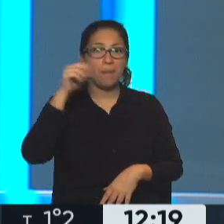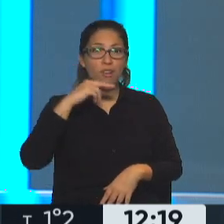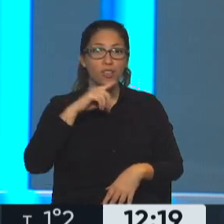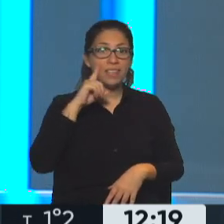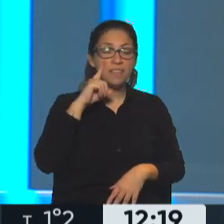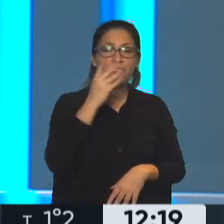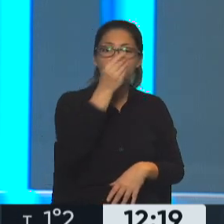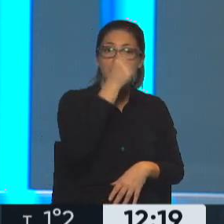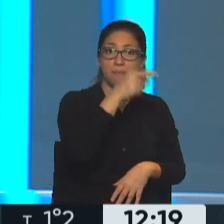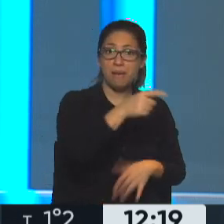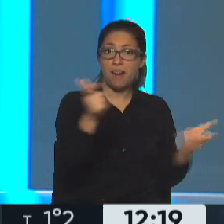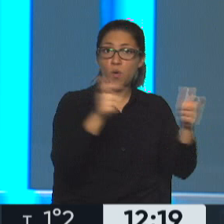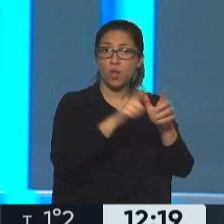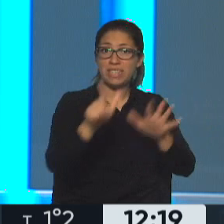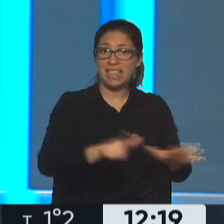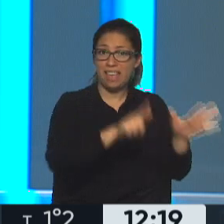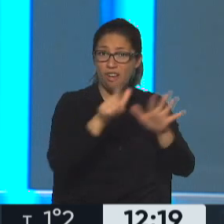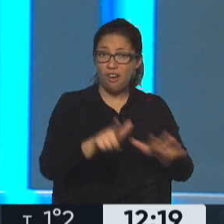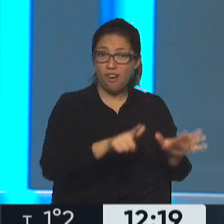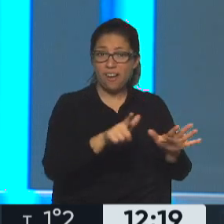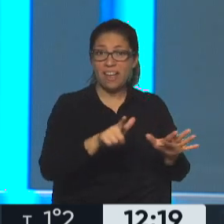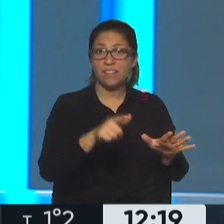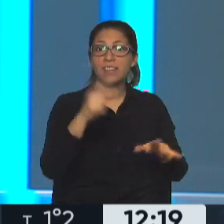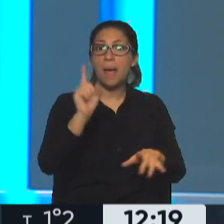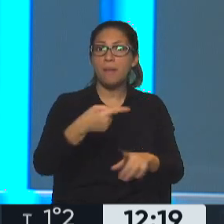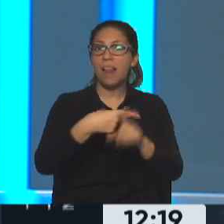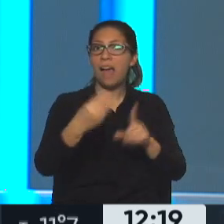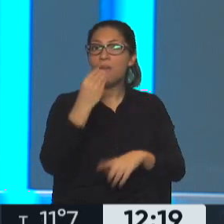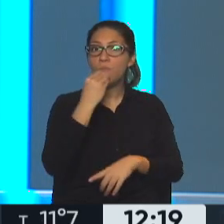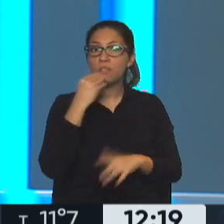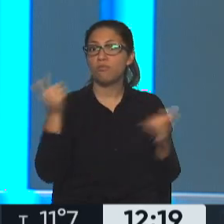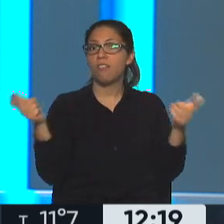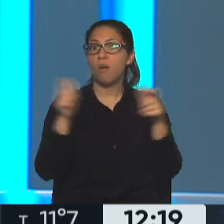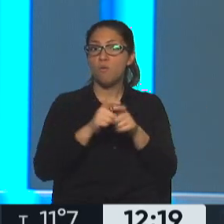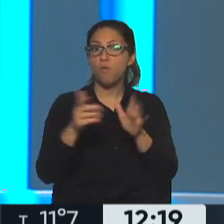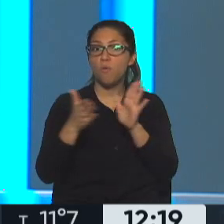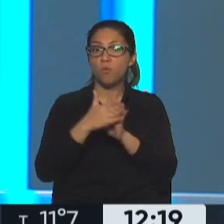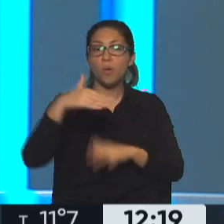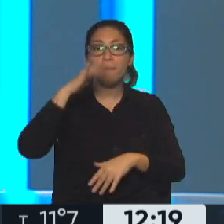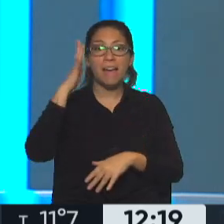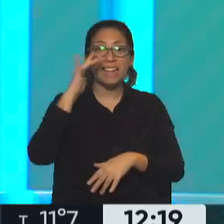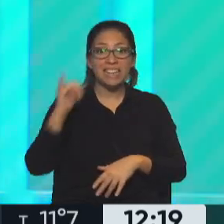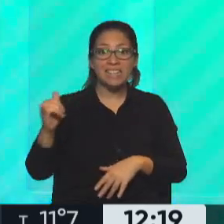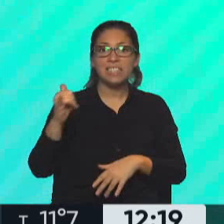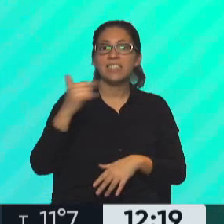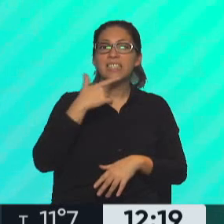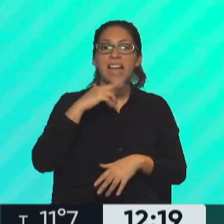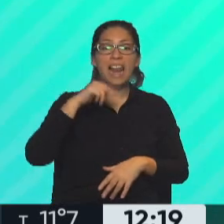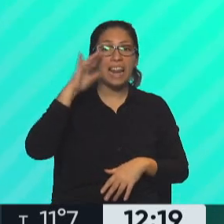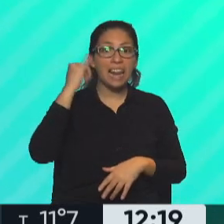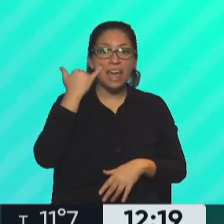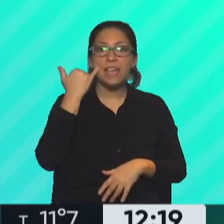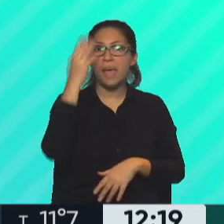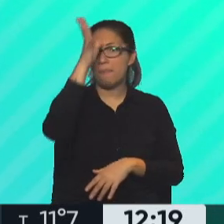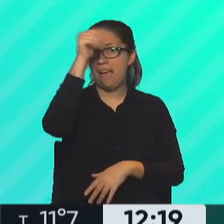de semana decíamos una reunión de siete horas y además un al mero almuerzo una reunión con mark stanley con el embajador de